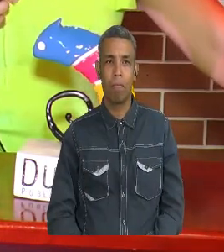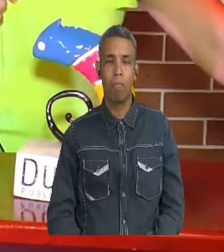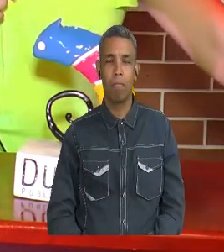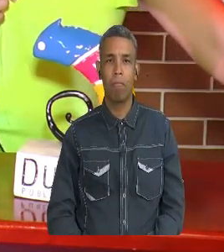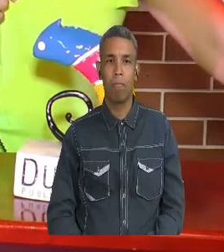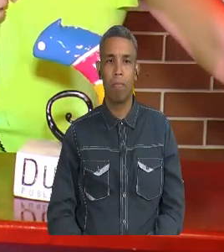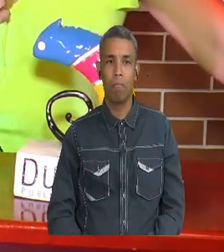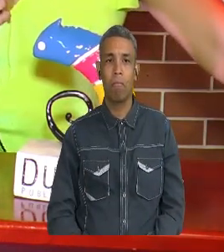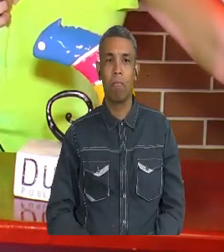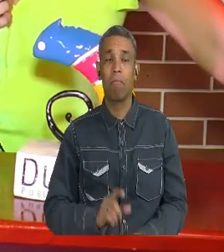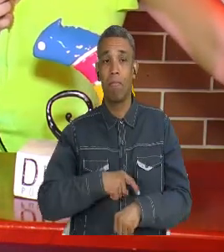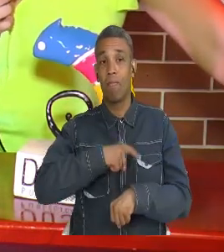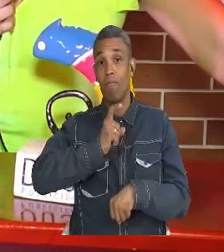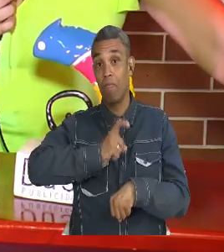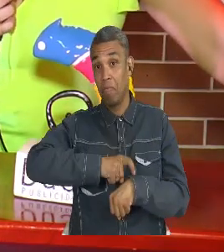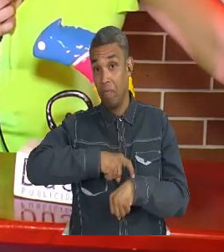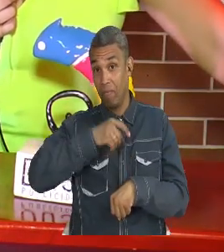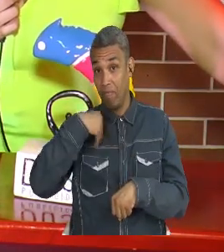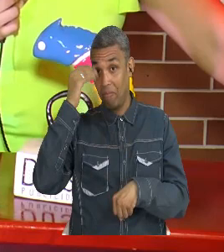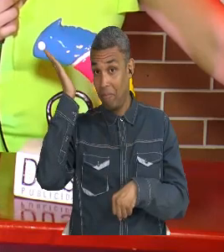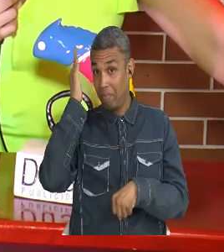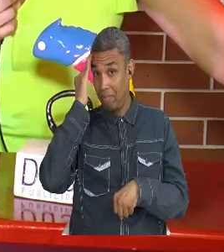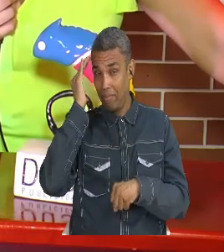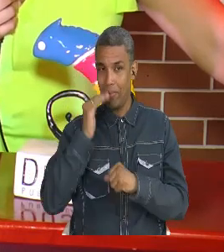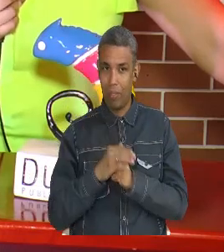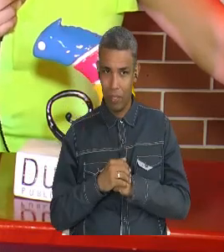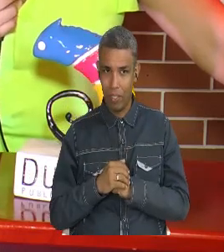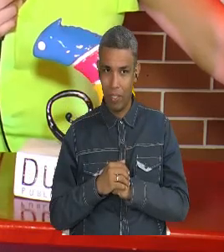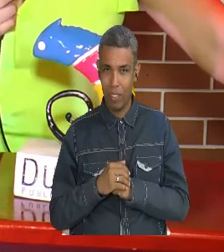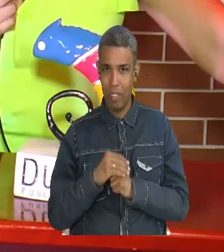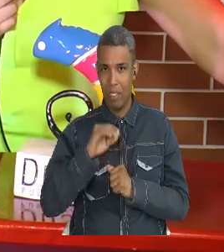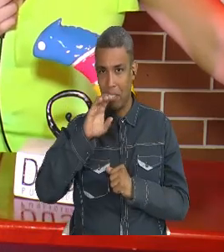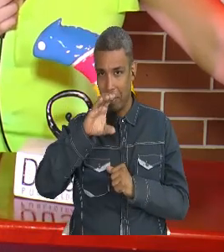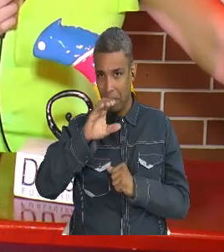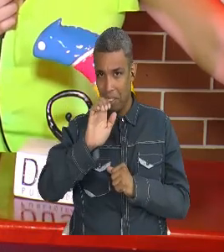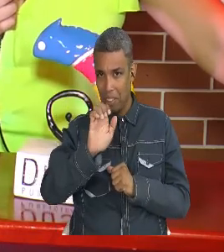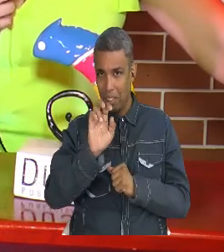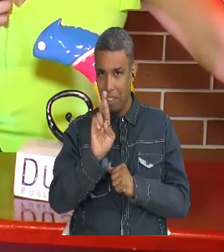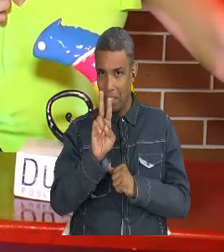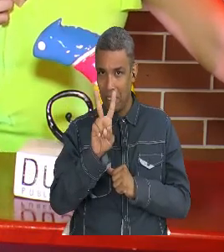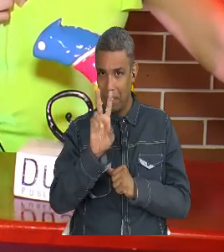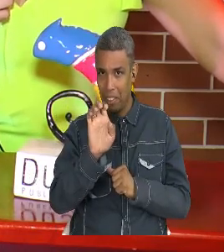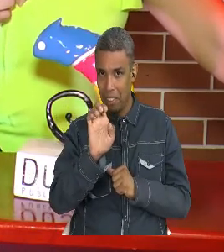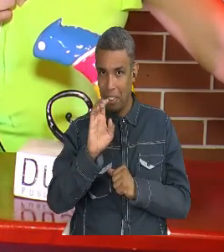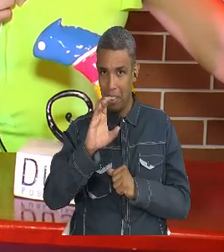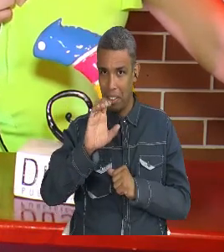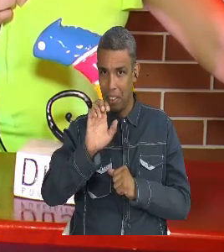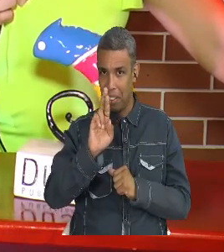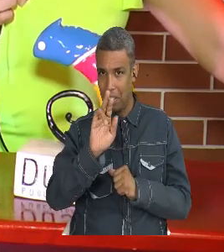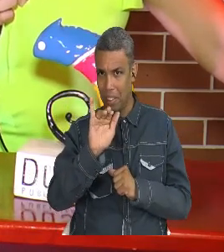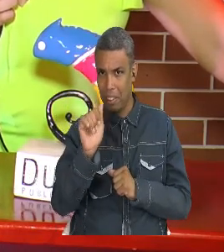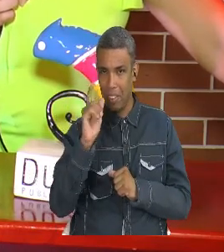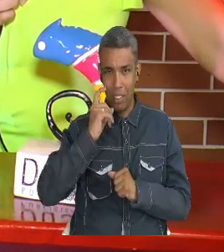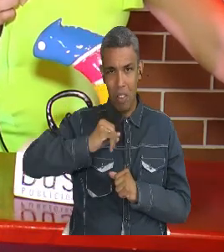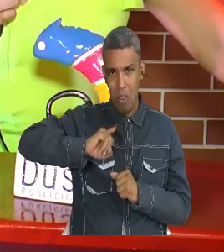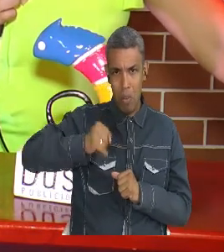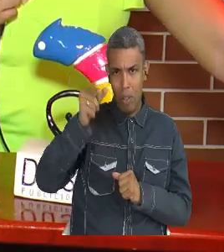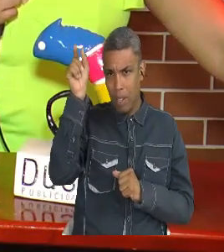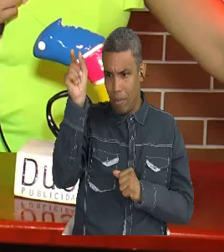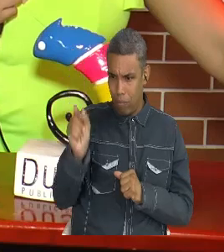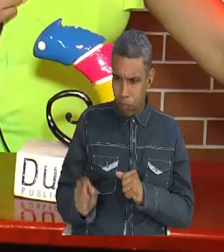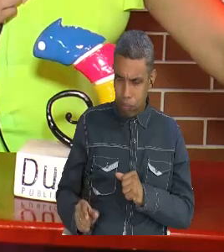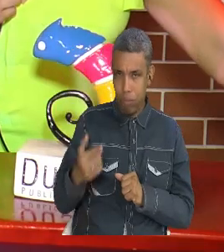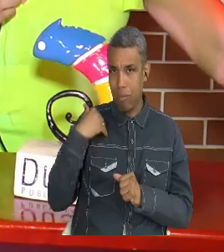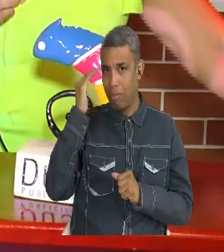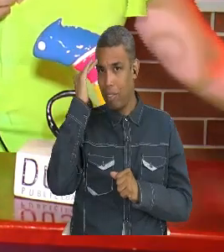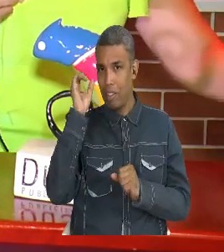Ya saben que nuestro lugar preferido es la cervecería. Todos los jueves estaremos desde aquí, desde nuestro